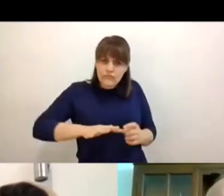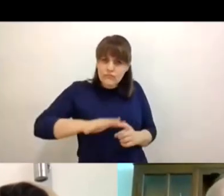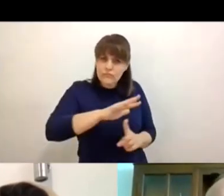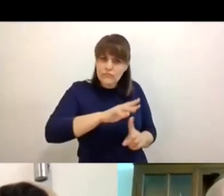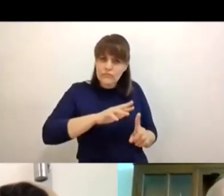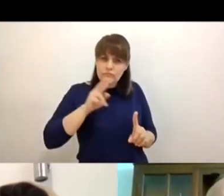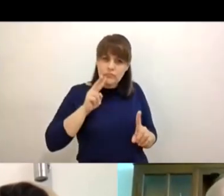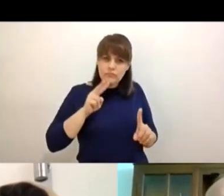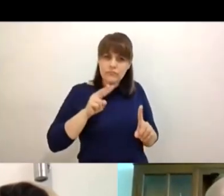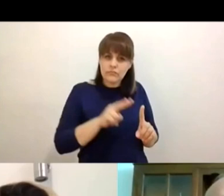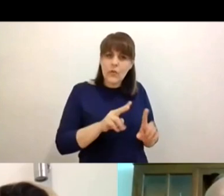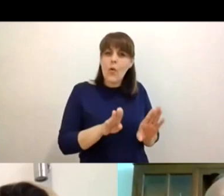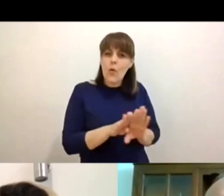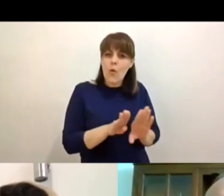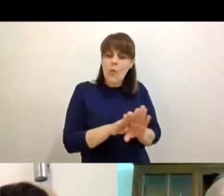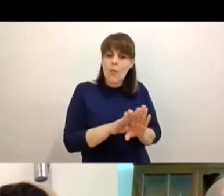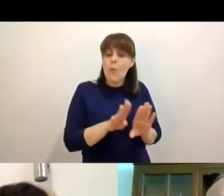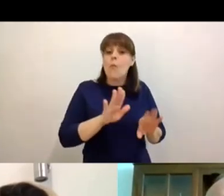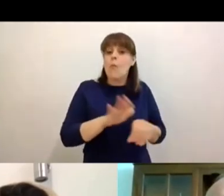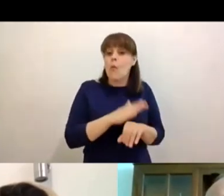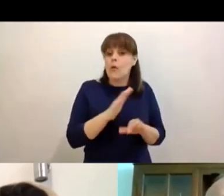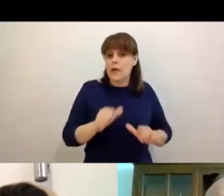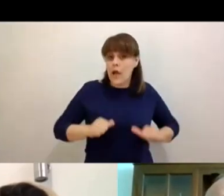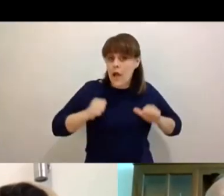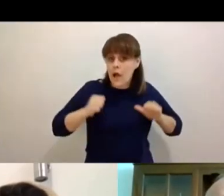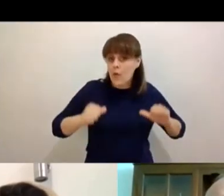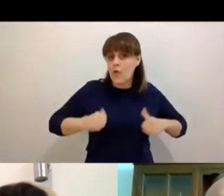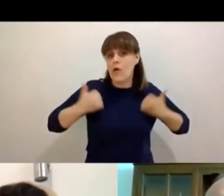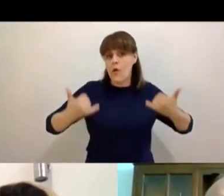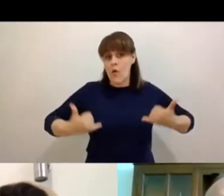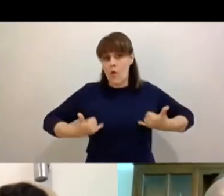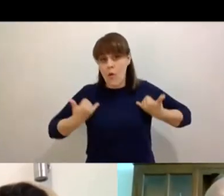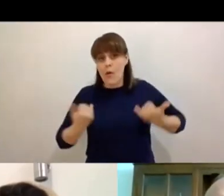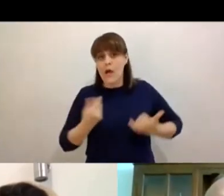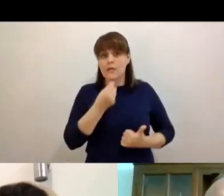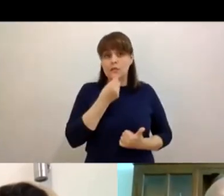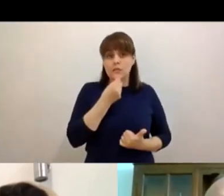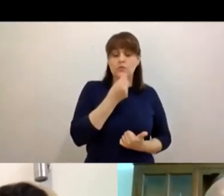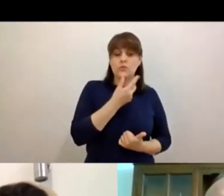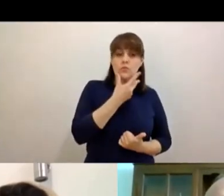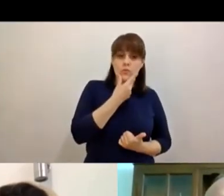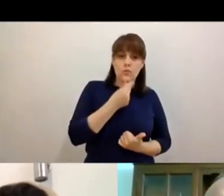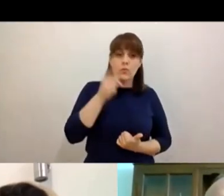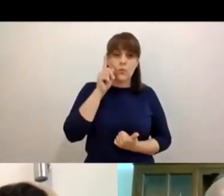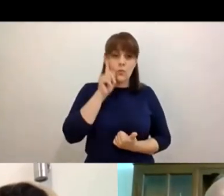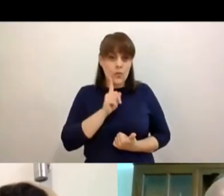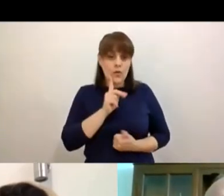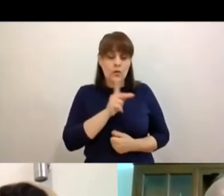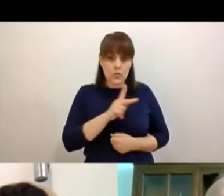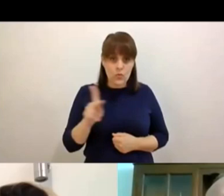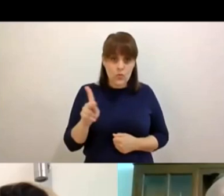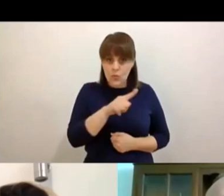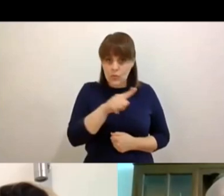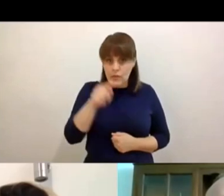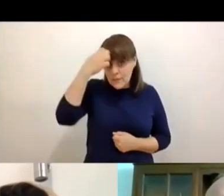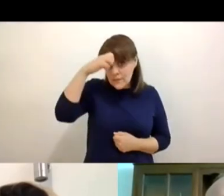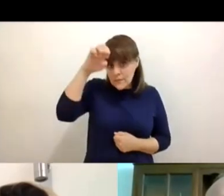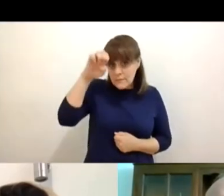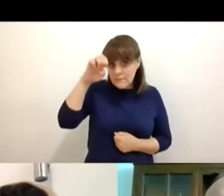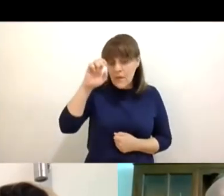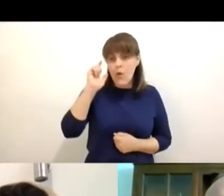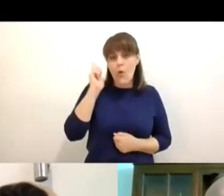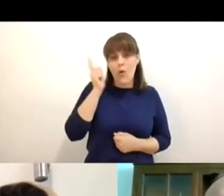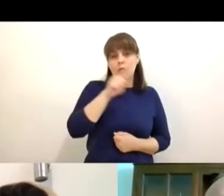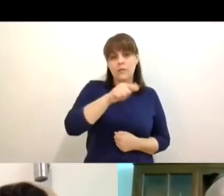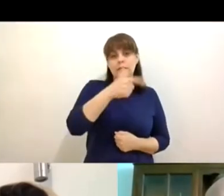los jóvenes, de nuestros adolescentes, de nuestros niños, niñas. Vamos a agradecer mucho en unos 7 minutos para